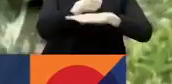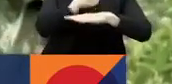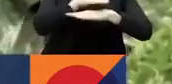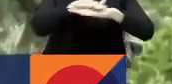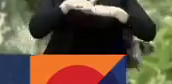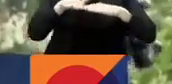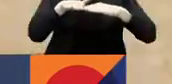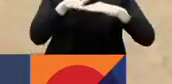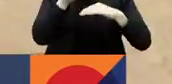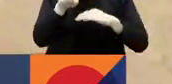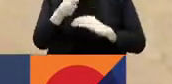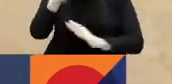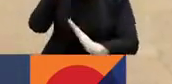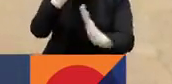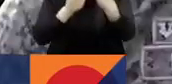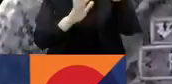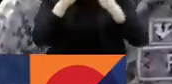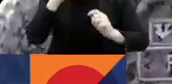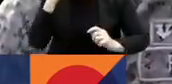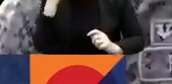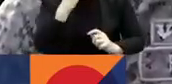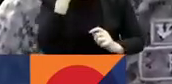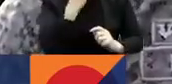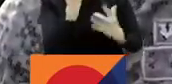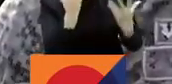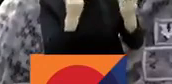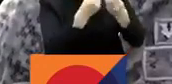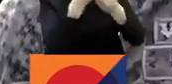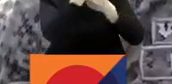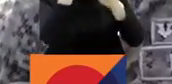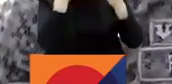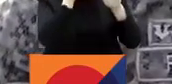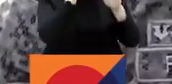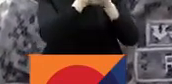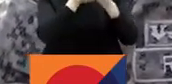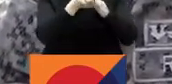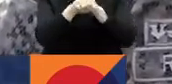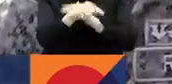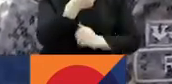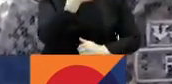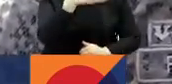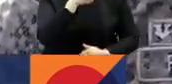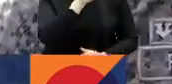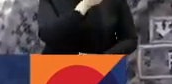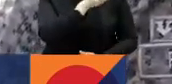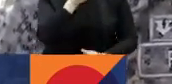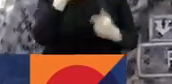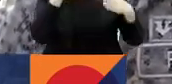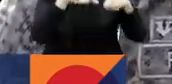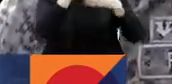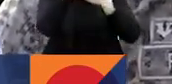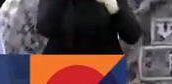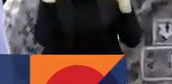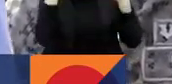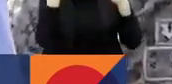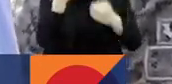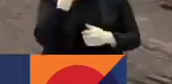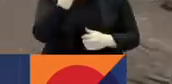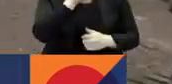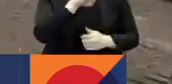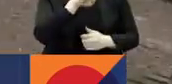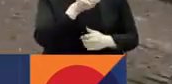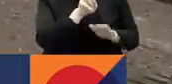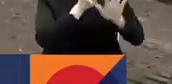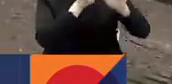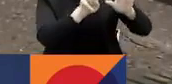Carlos Patiño de las disidencias de las FARC. Fueron neutralizados 14 personas, es la información que tenemos. 7 de esos cuerpos ya fueron